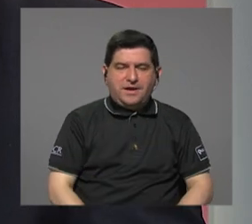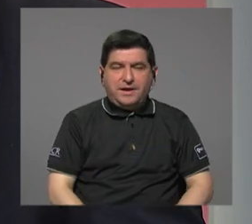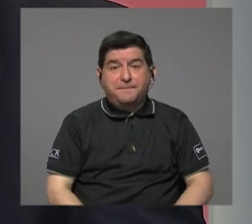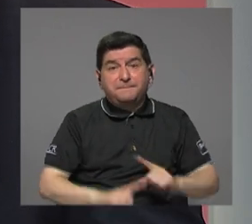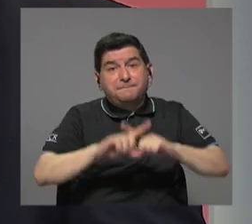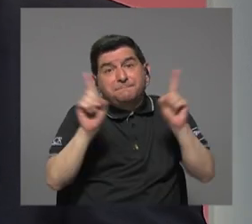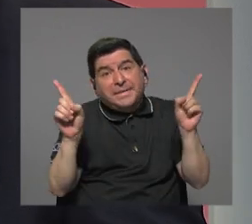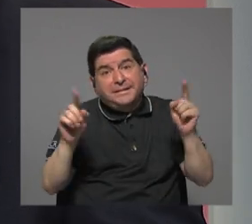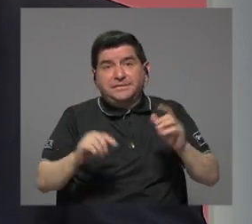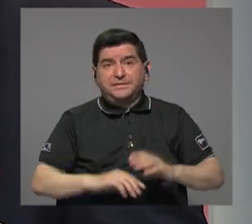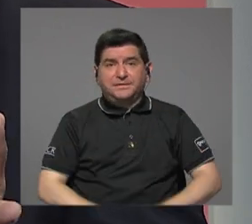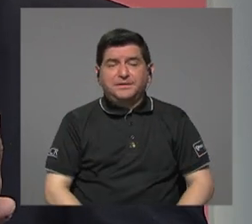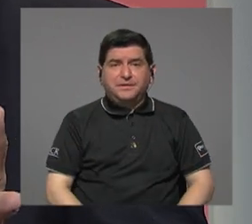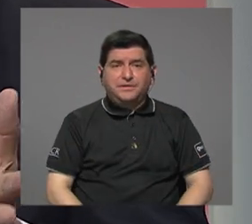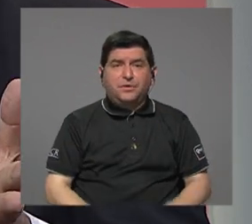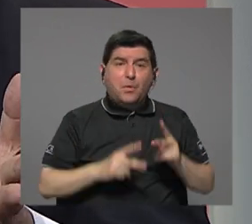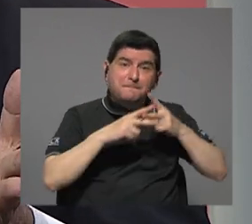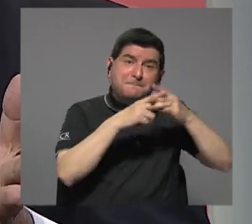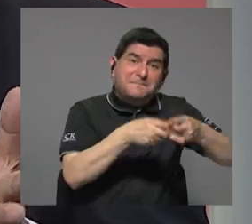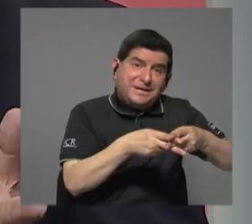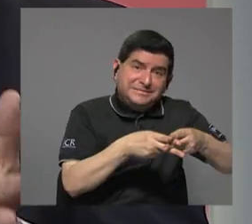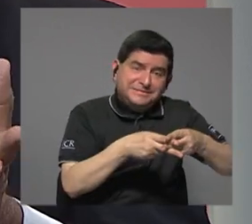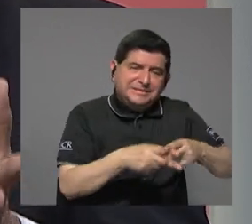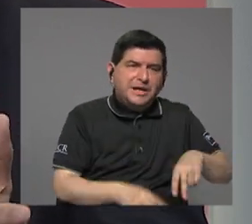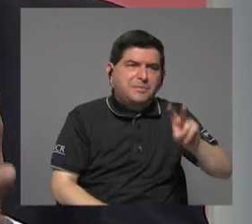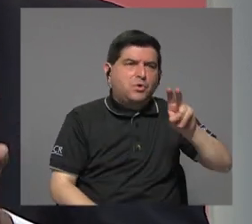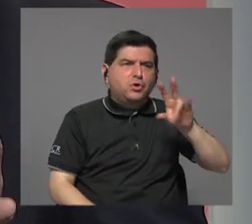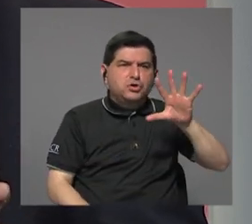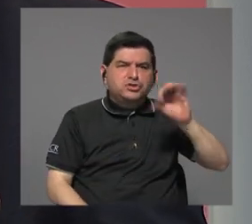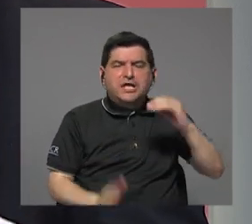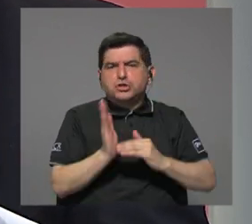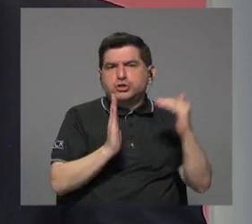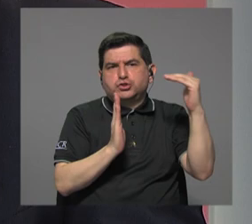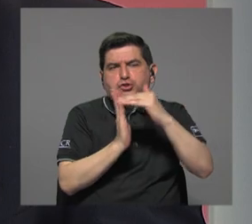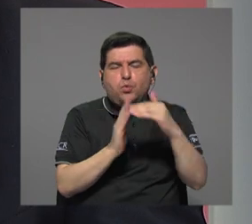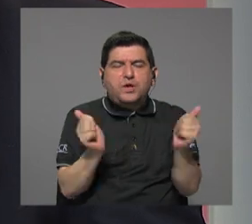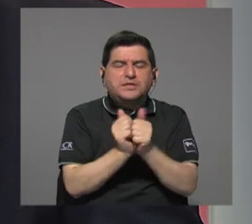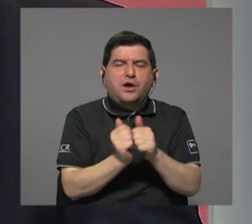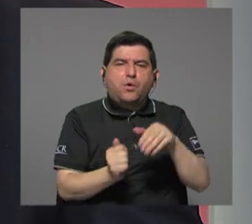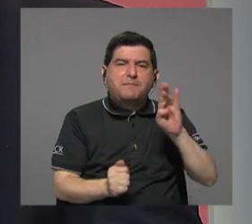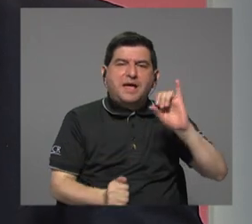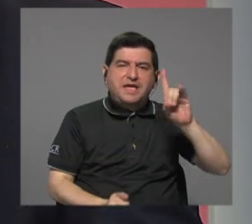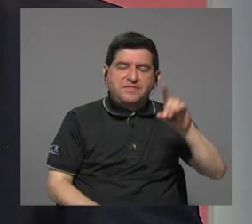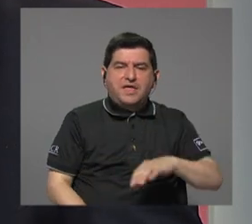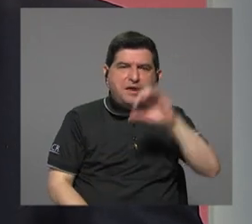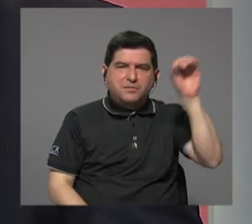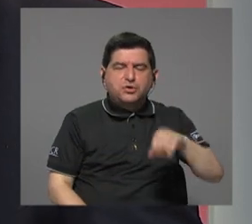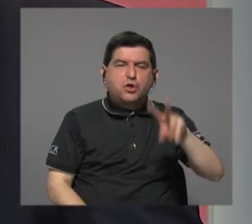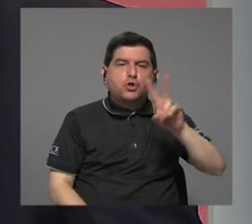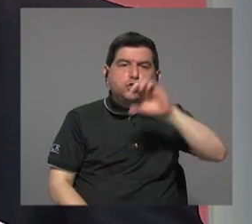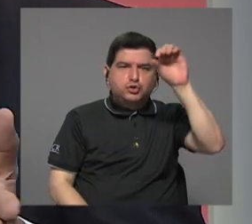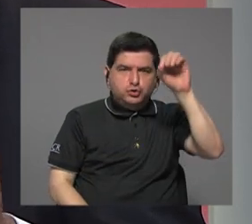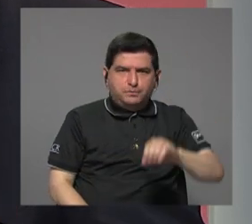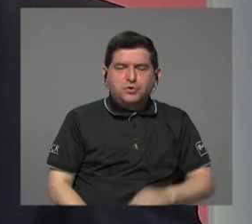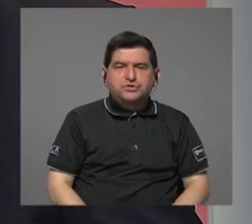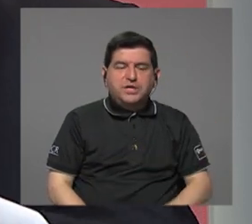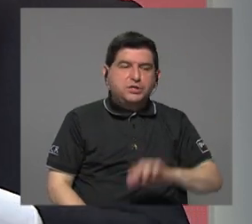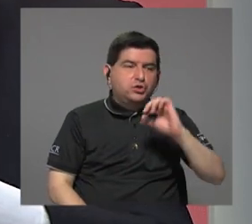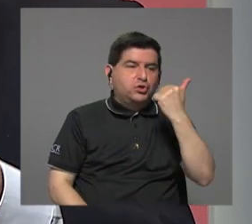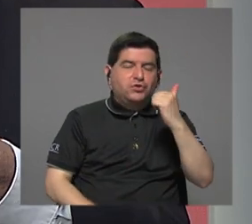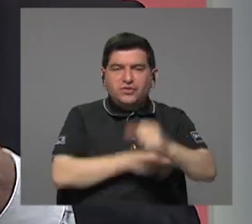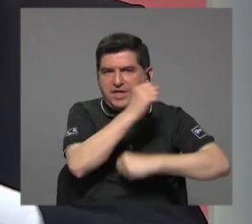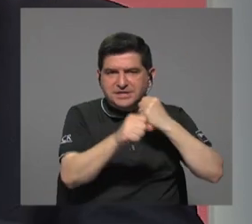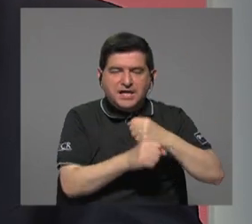embargo un préstamo de 250 millones con el bid a tasa de interés del 2 por ciento a 10 años